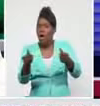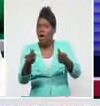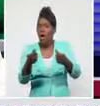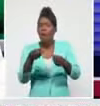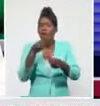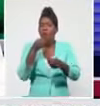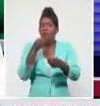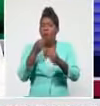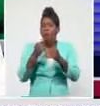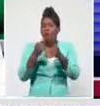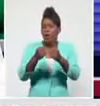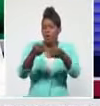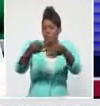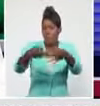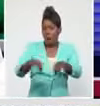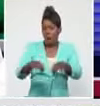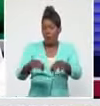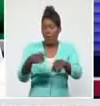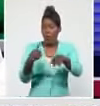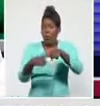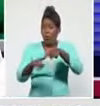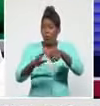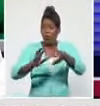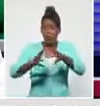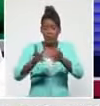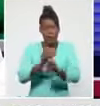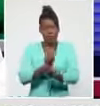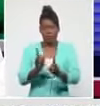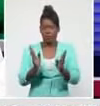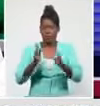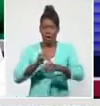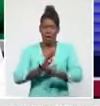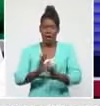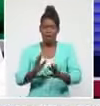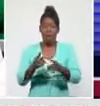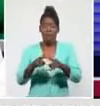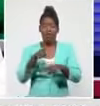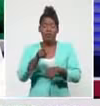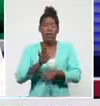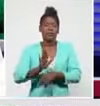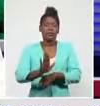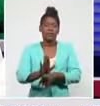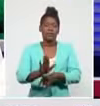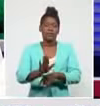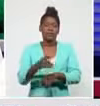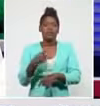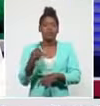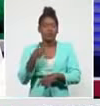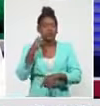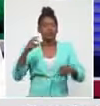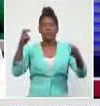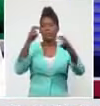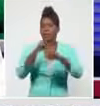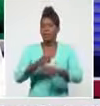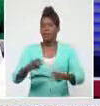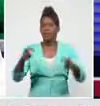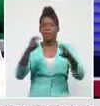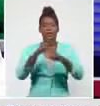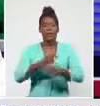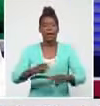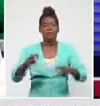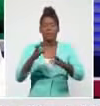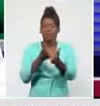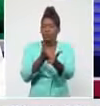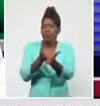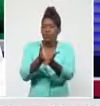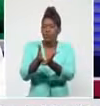como tal no está. Es un virus que tiene las características que siempre ha tenido, y que además son